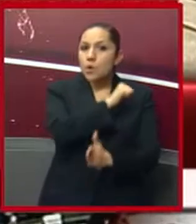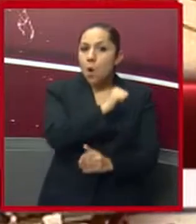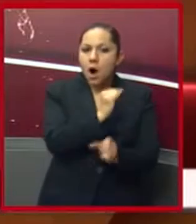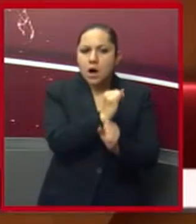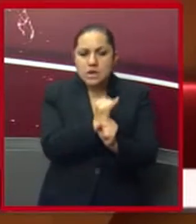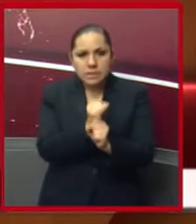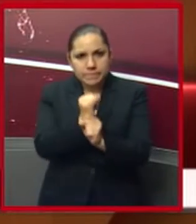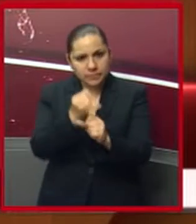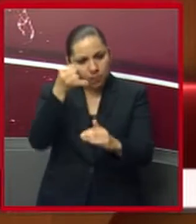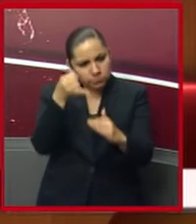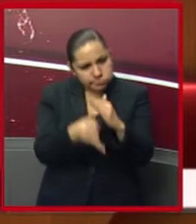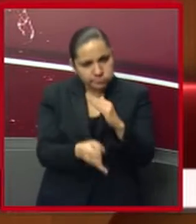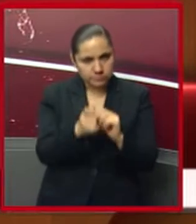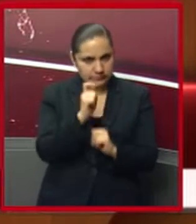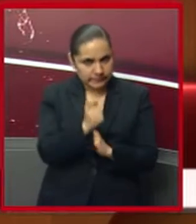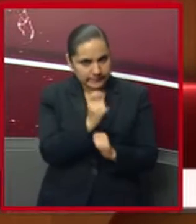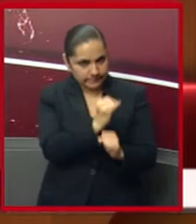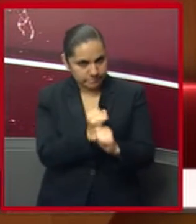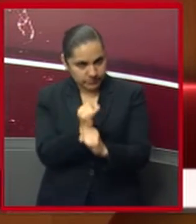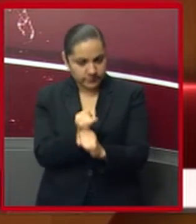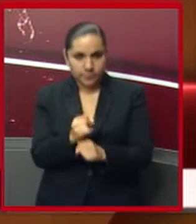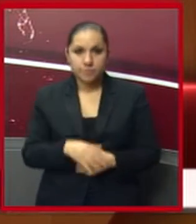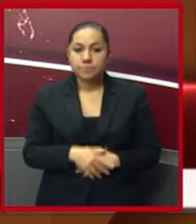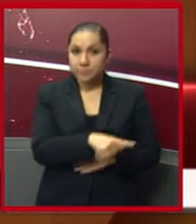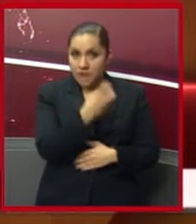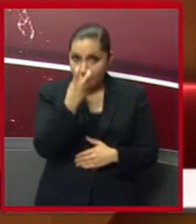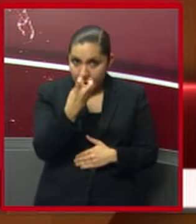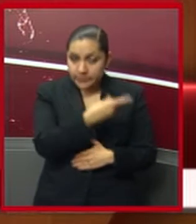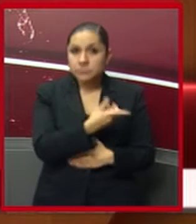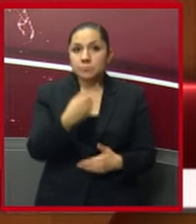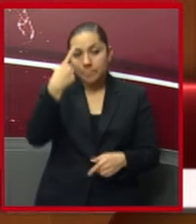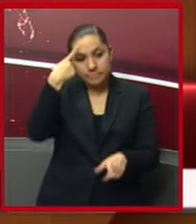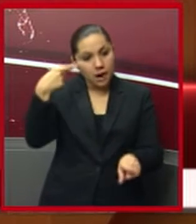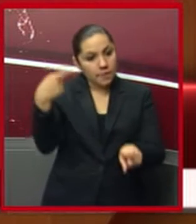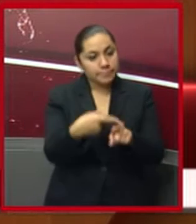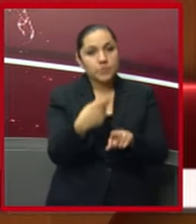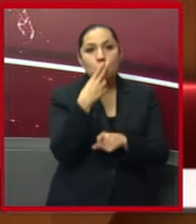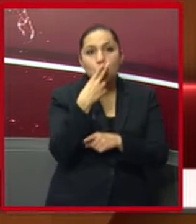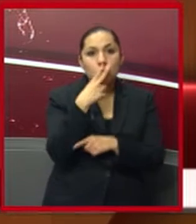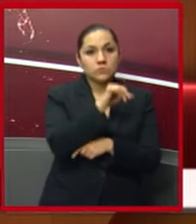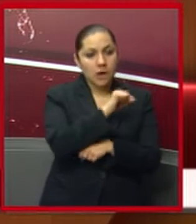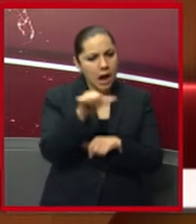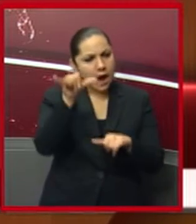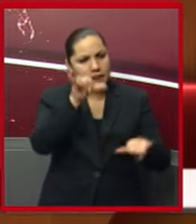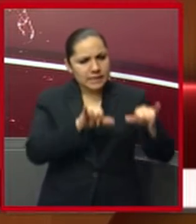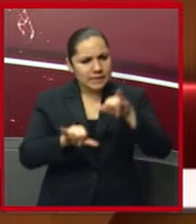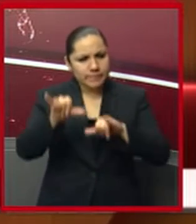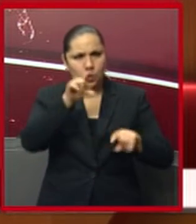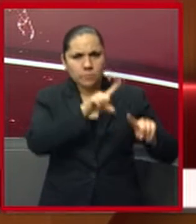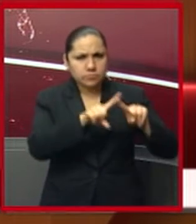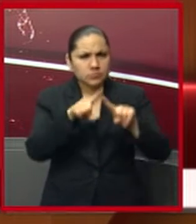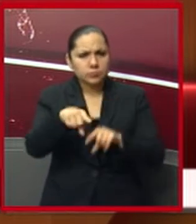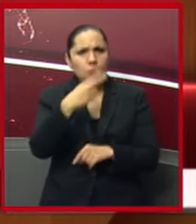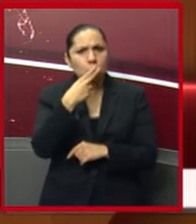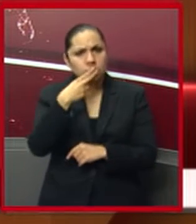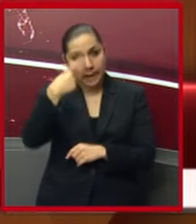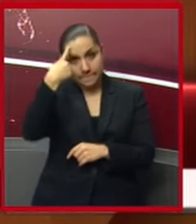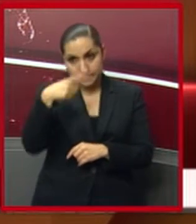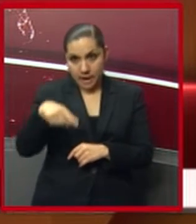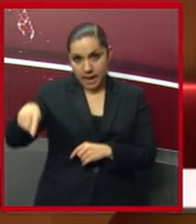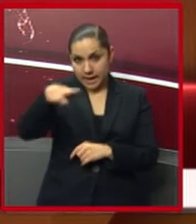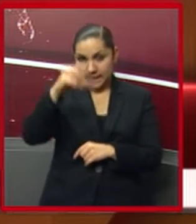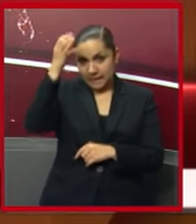Es la utilización de principios químicos activos a través de la investigación